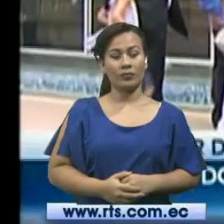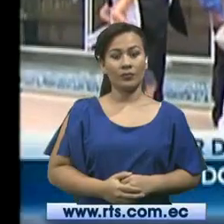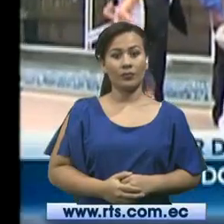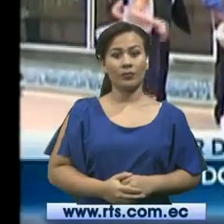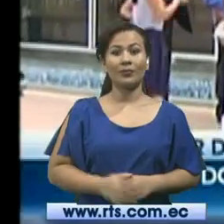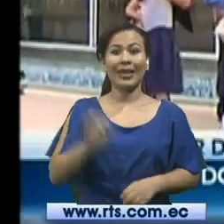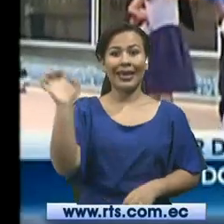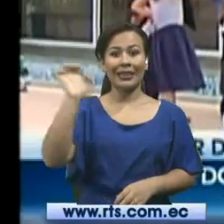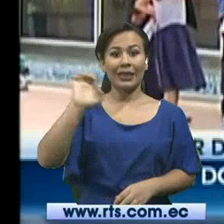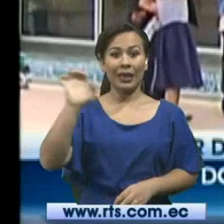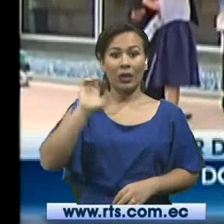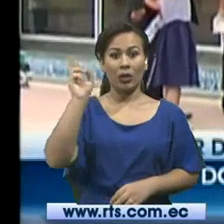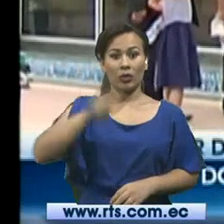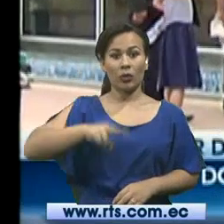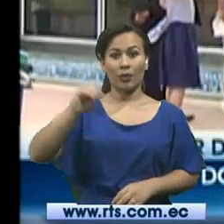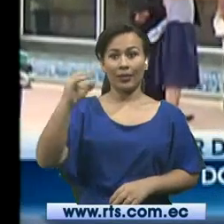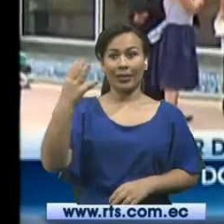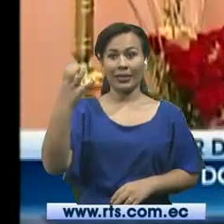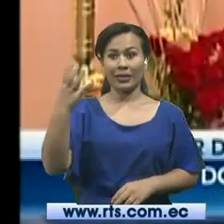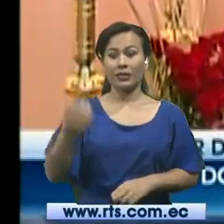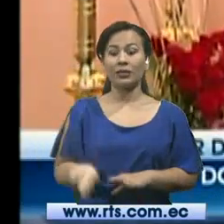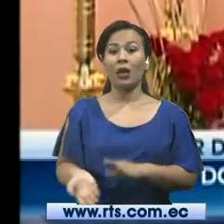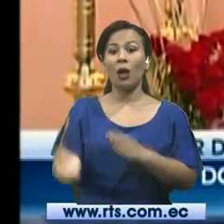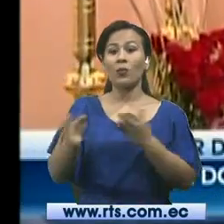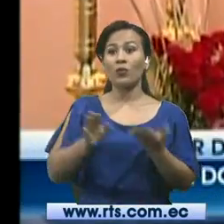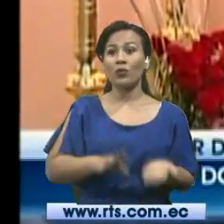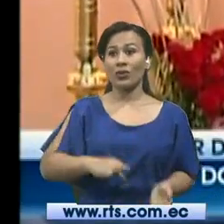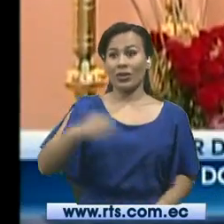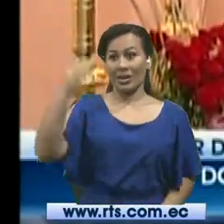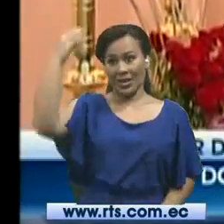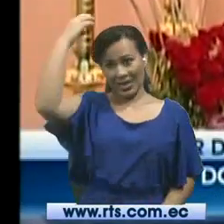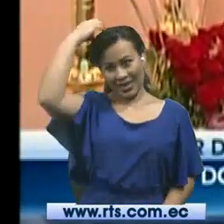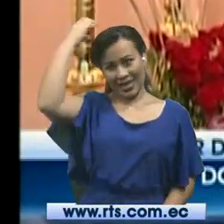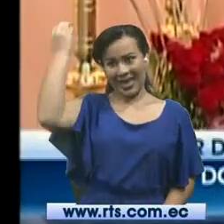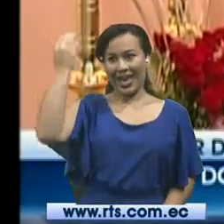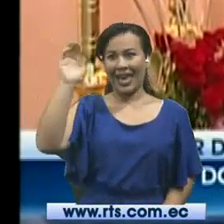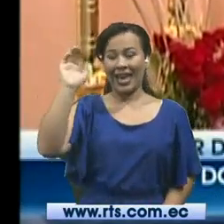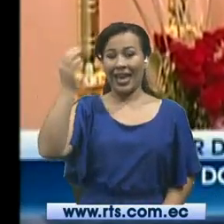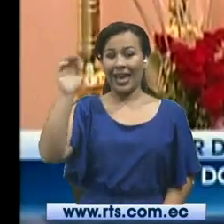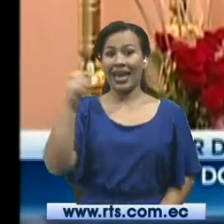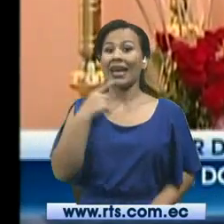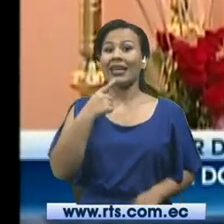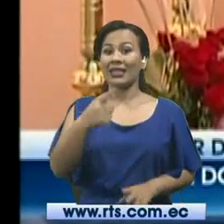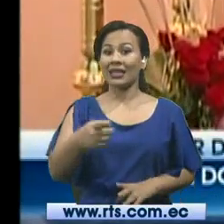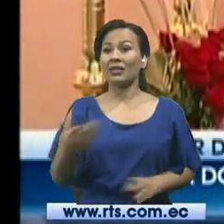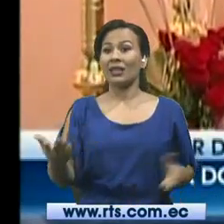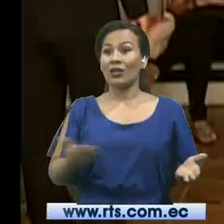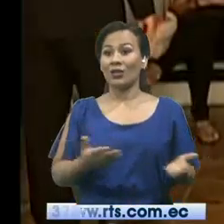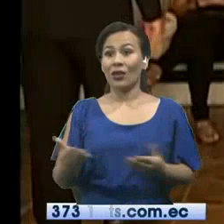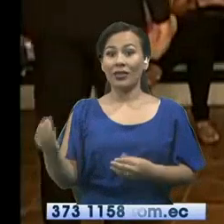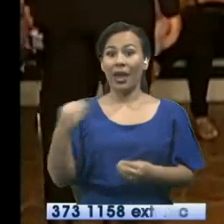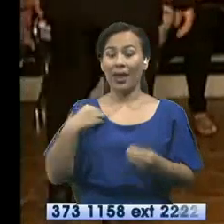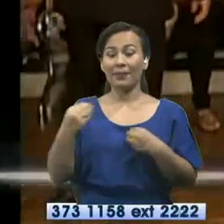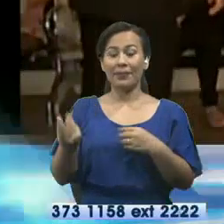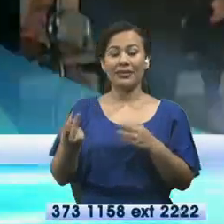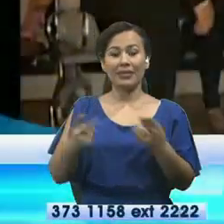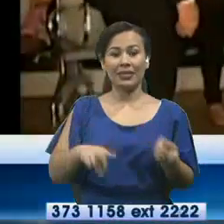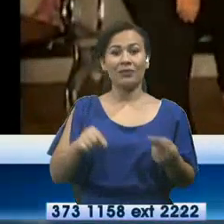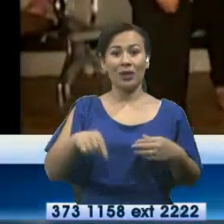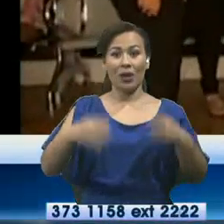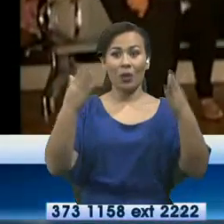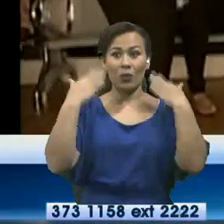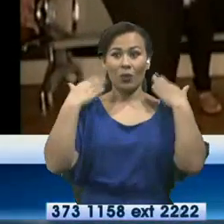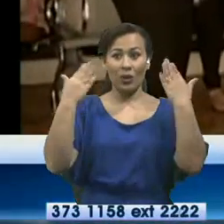En enero del 2015 falleció Catherine Cando, reina de Durán, después de someterse a una cirugía estética en Guayaquil.